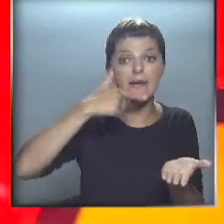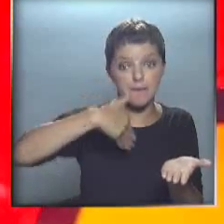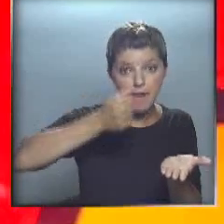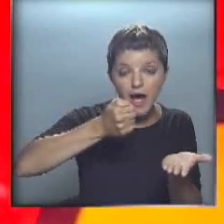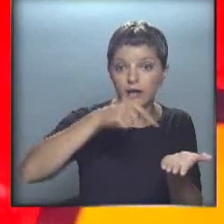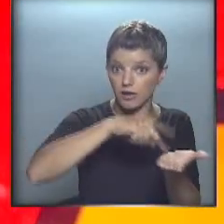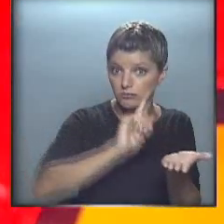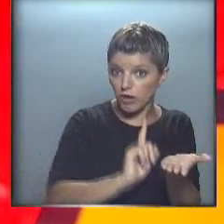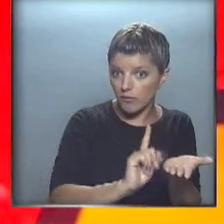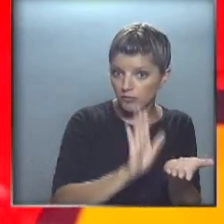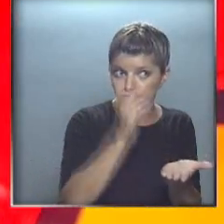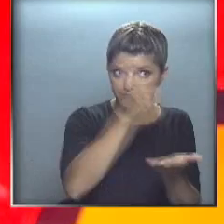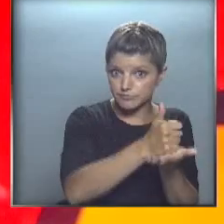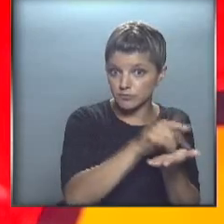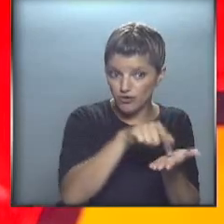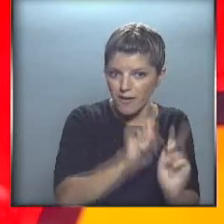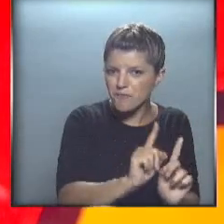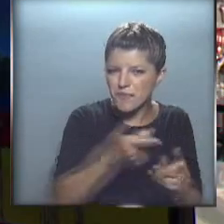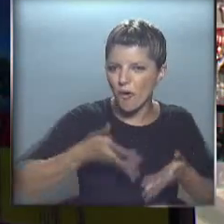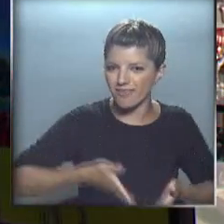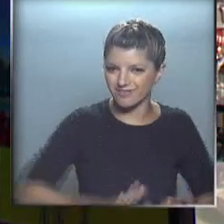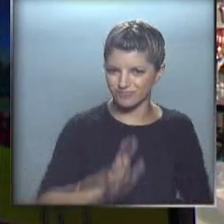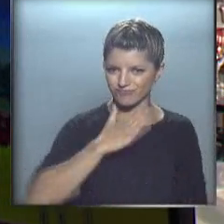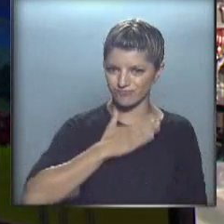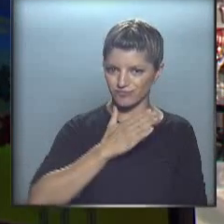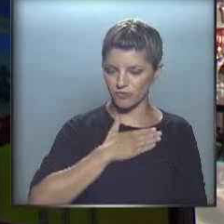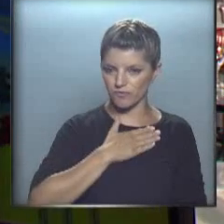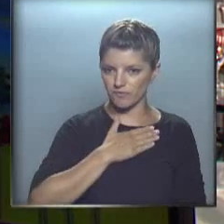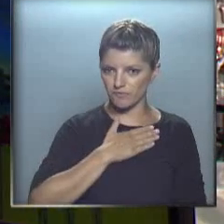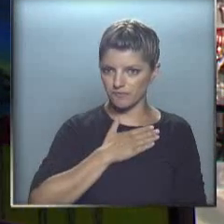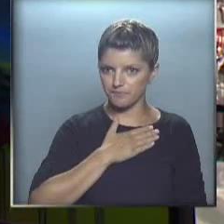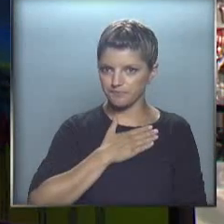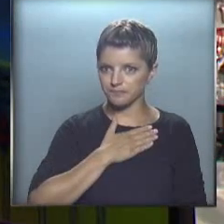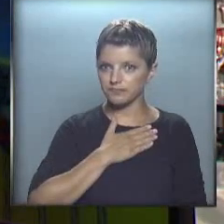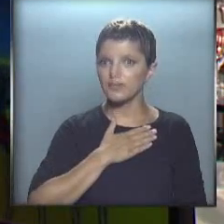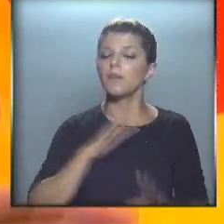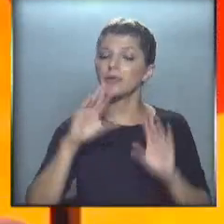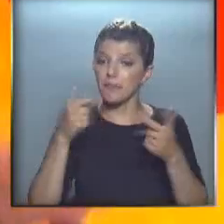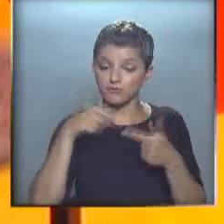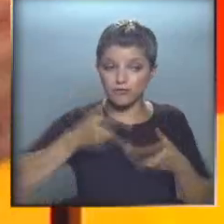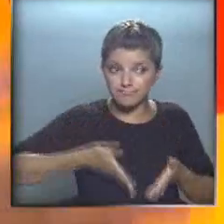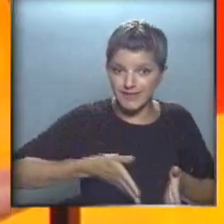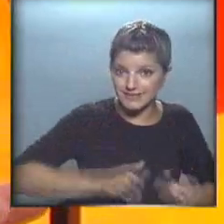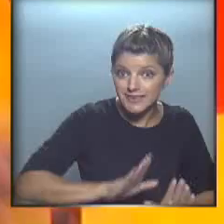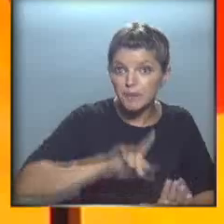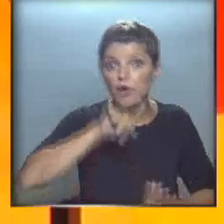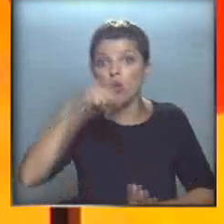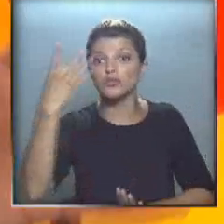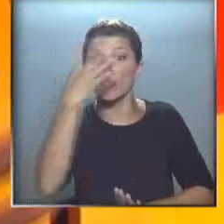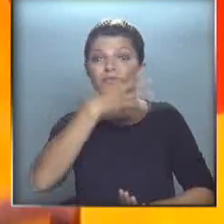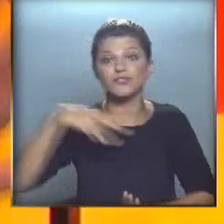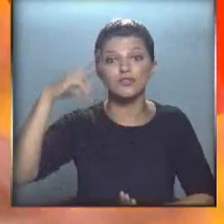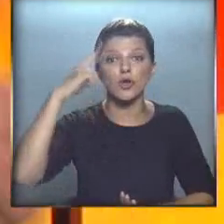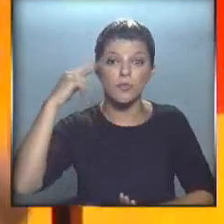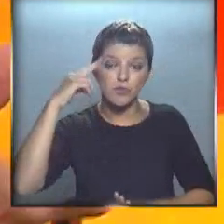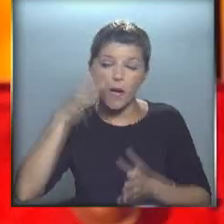detención, y yo nací ahí. Y además de yo haber nacido ahí, hubo otros 499, más o